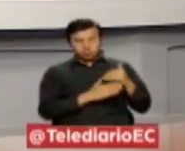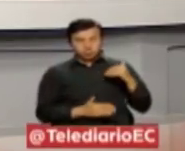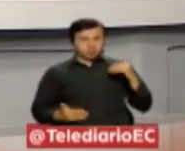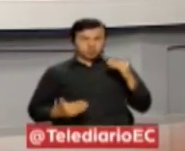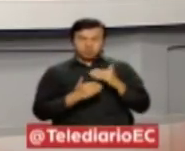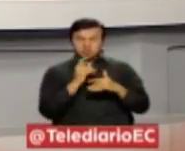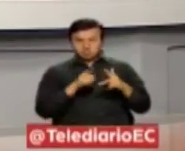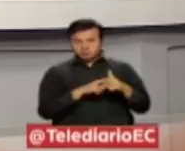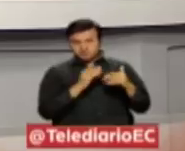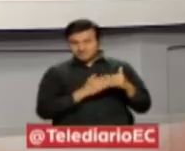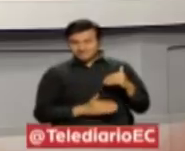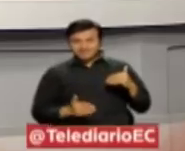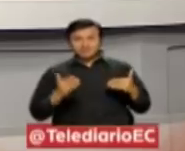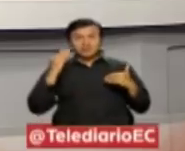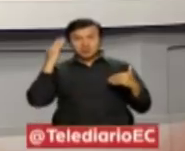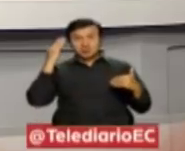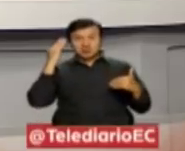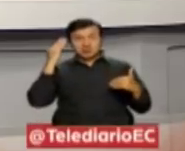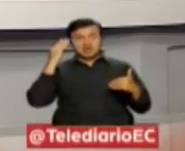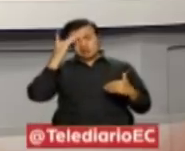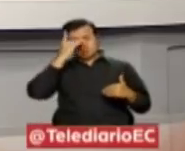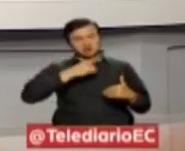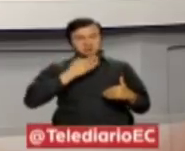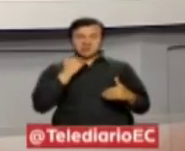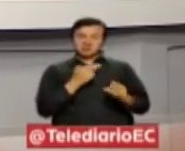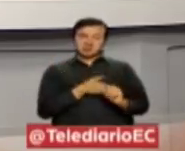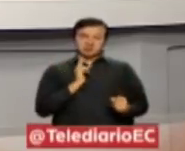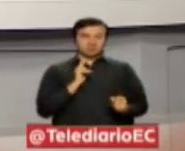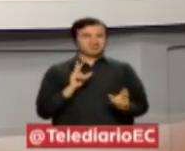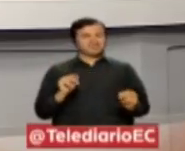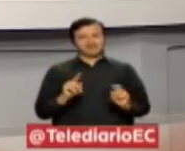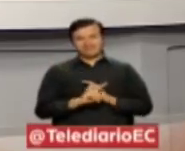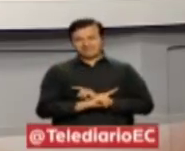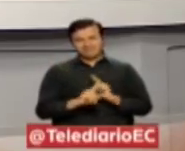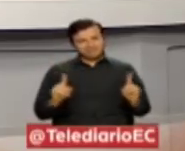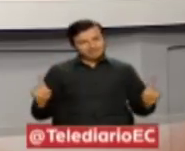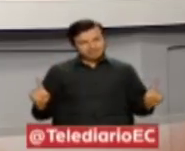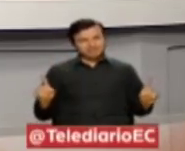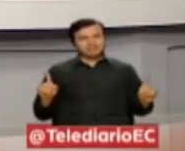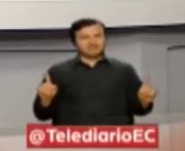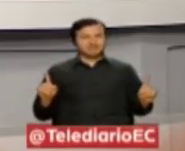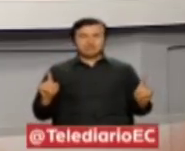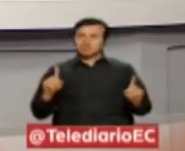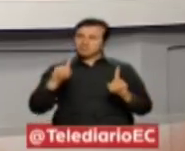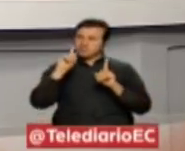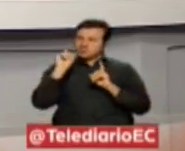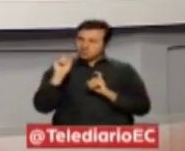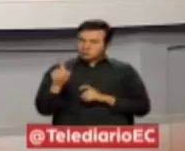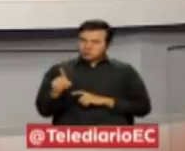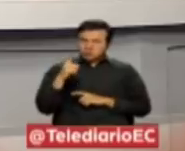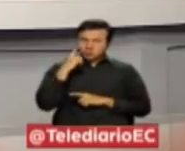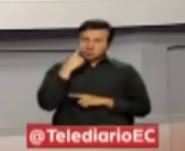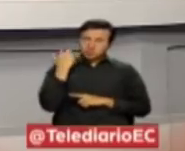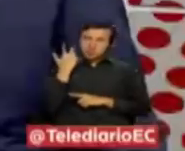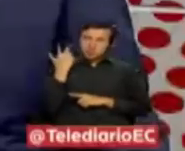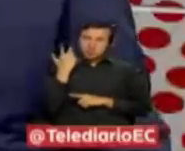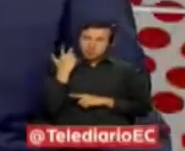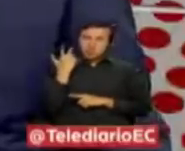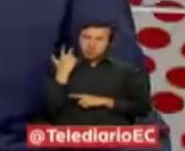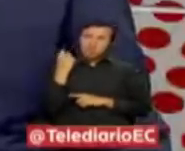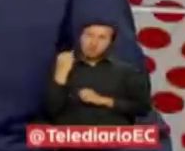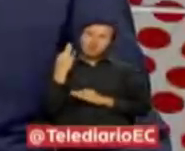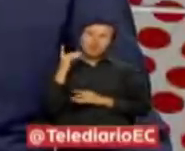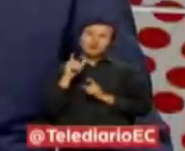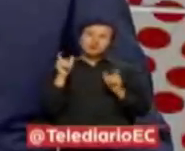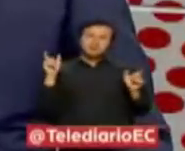desde cero. Pero eso políticamente es muy difícil. Ahora, una cosa es el nivel absoluto. Por eso le pregunto, ¿cuál es el grado de penetración